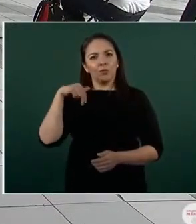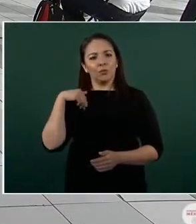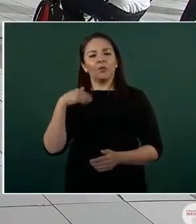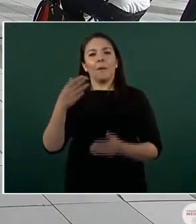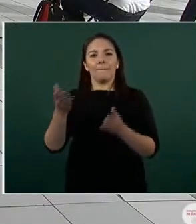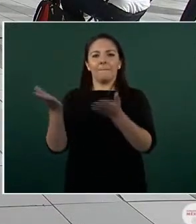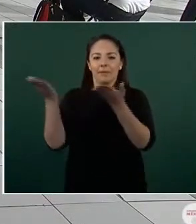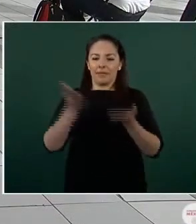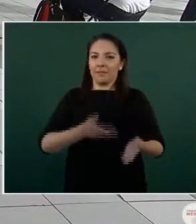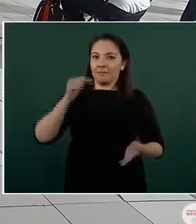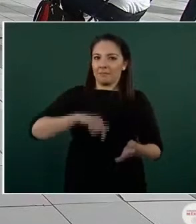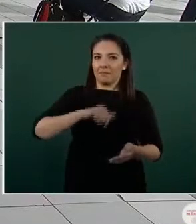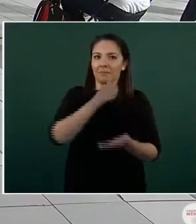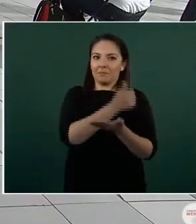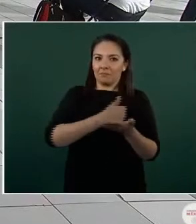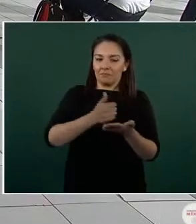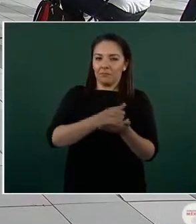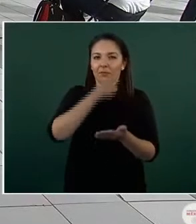en Ciudad Juárez